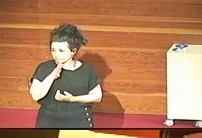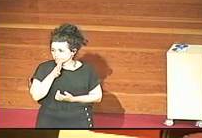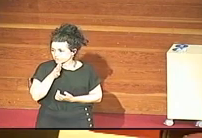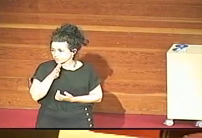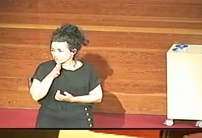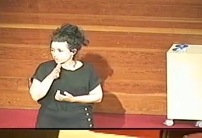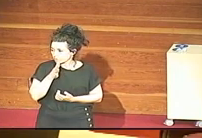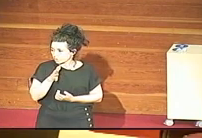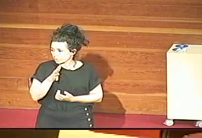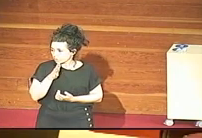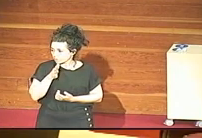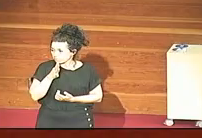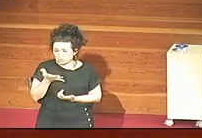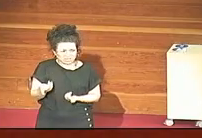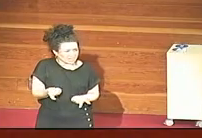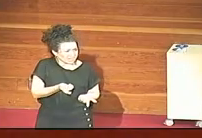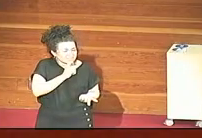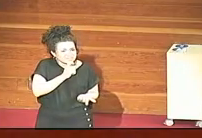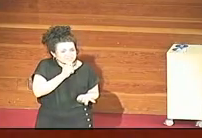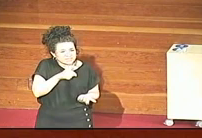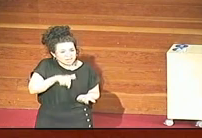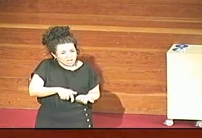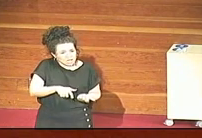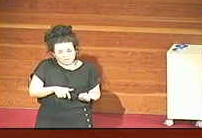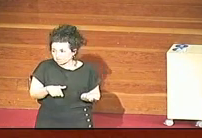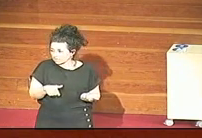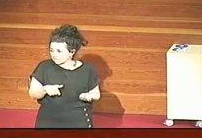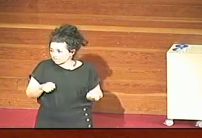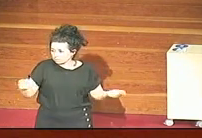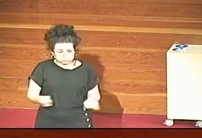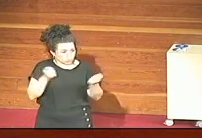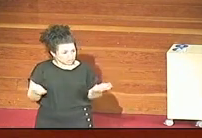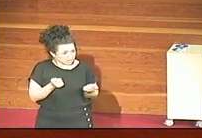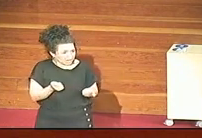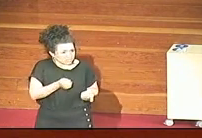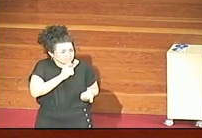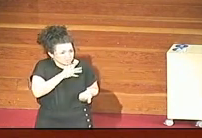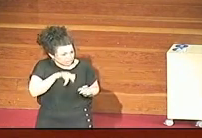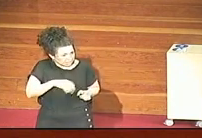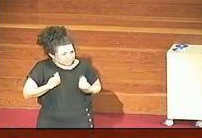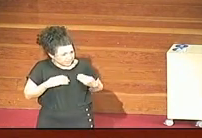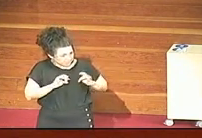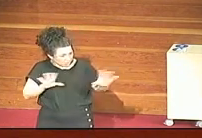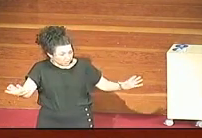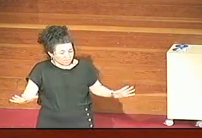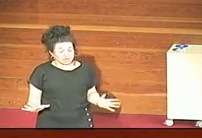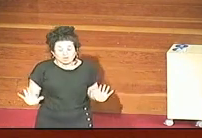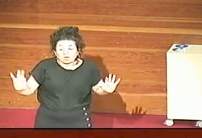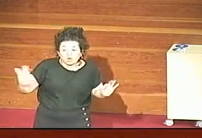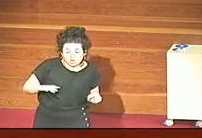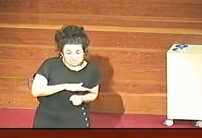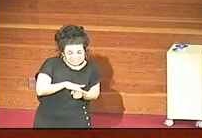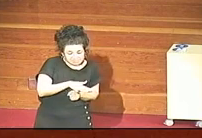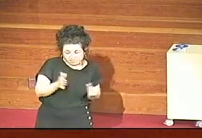que haya espacio para ese tipo de información si lo que pasa que muchas veces o no hay espacio